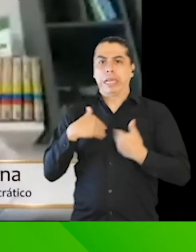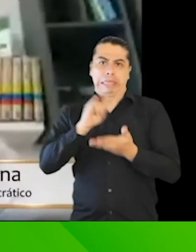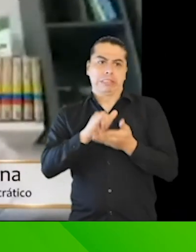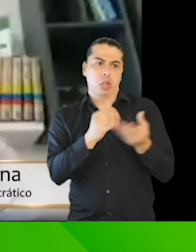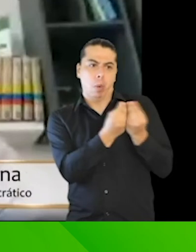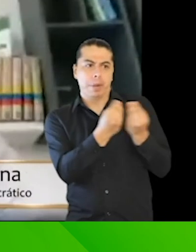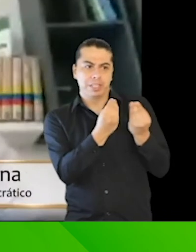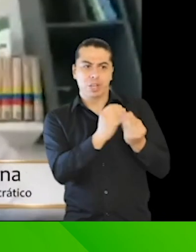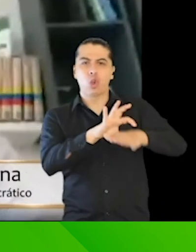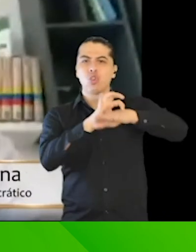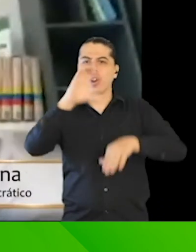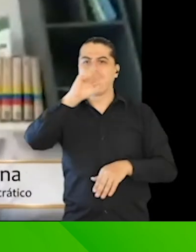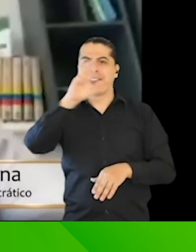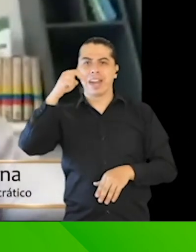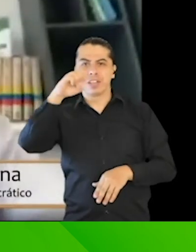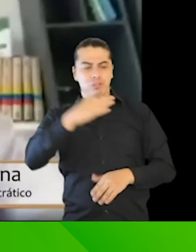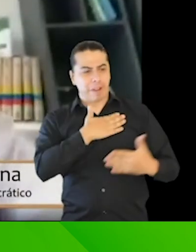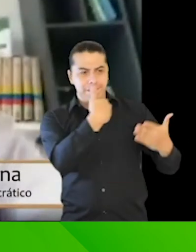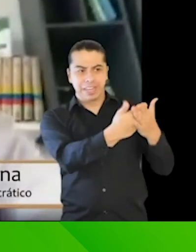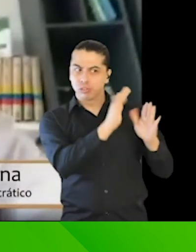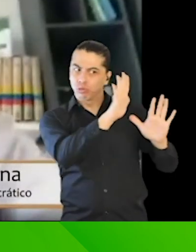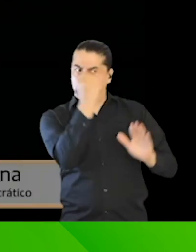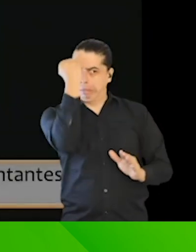el doctor Carreño, por esta iniciativa tan importante.